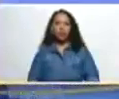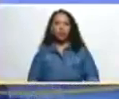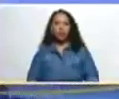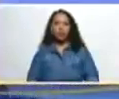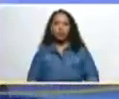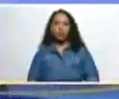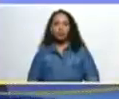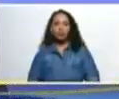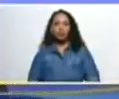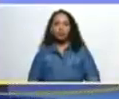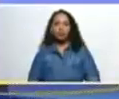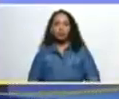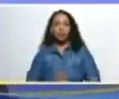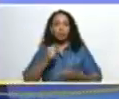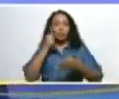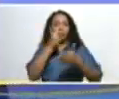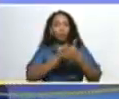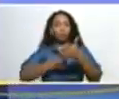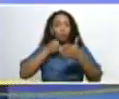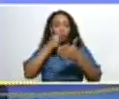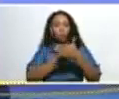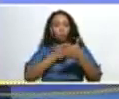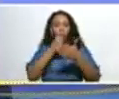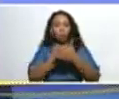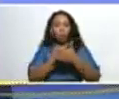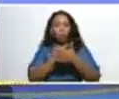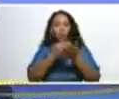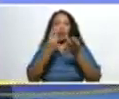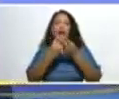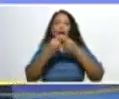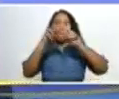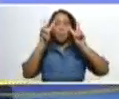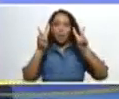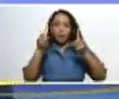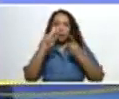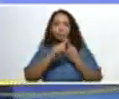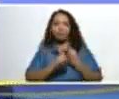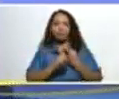La batalla por la paz,